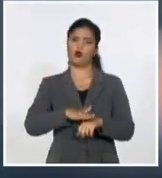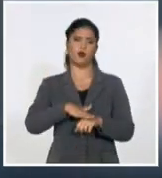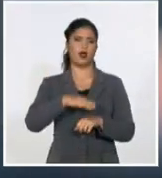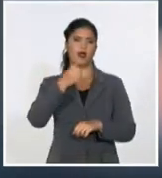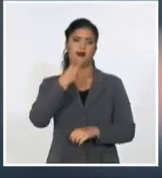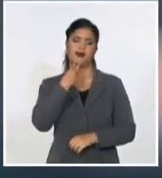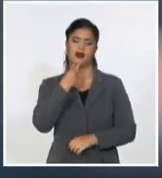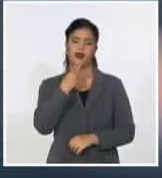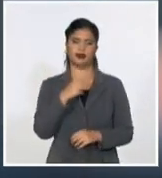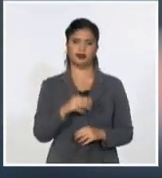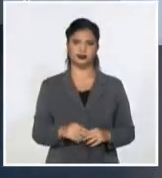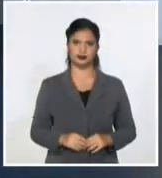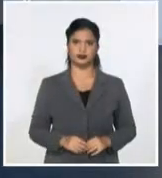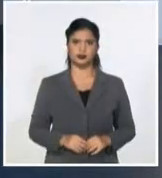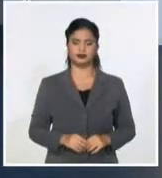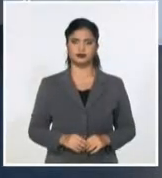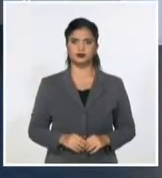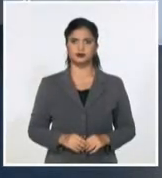sionista.